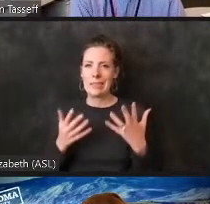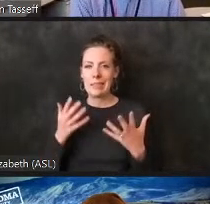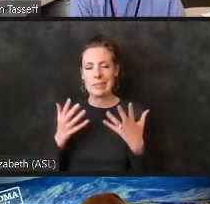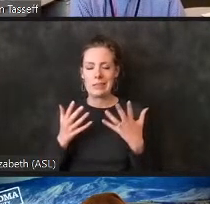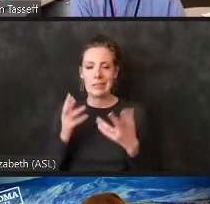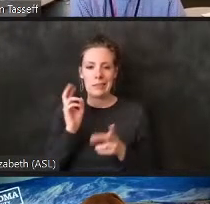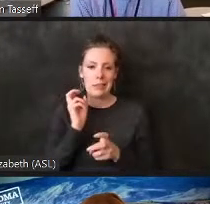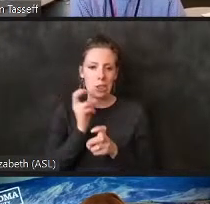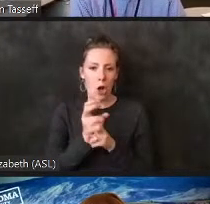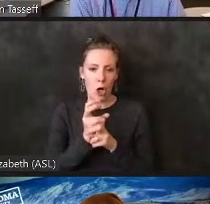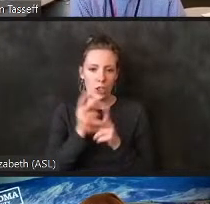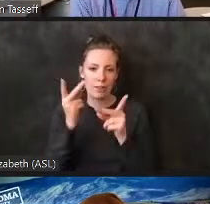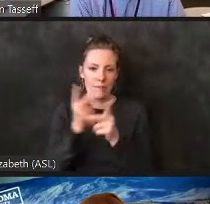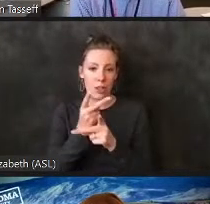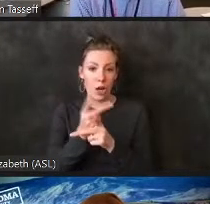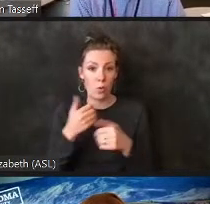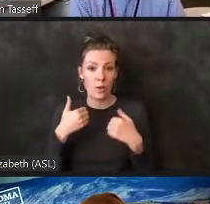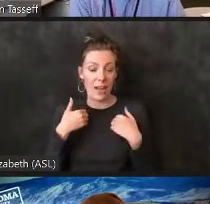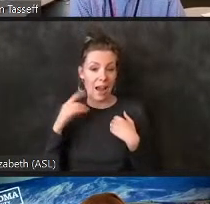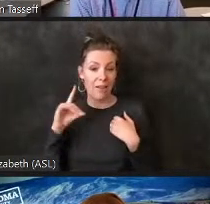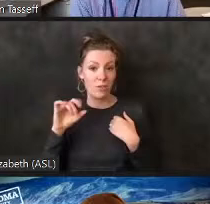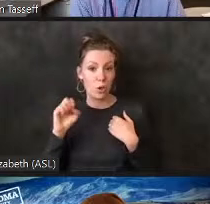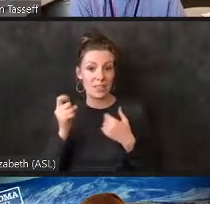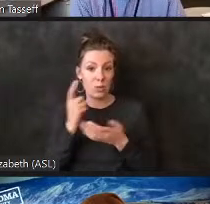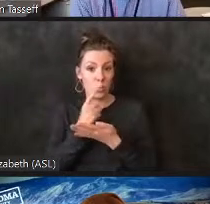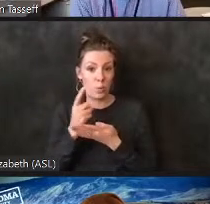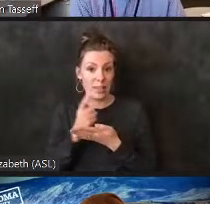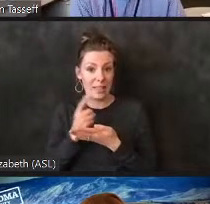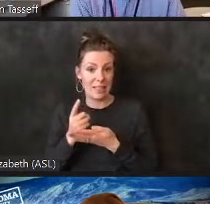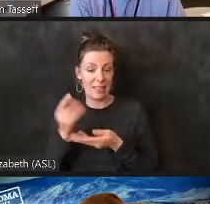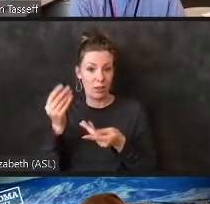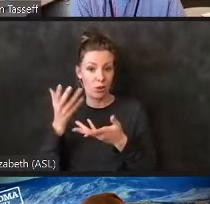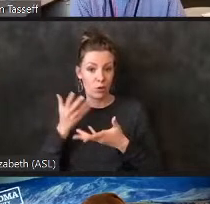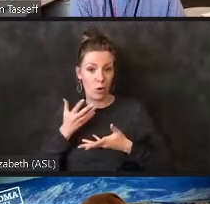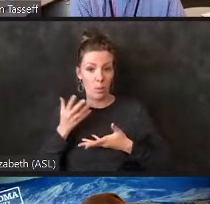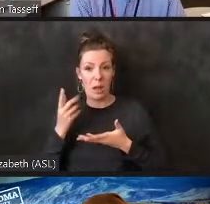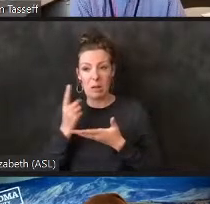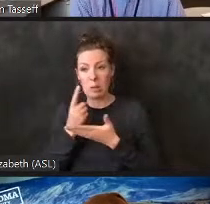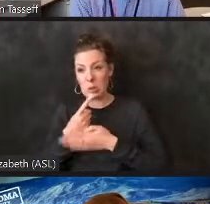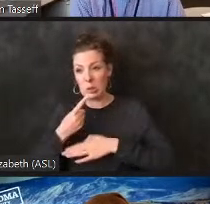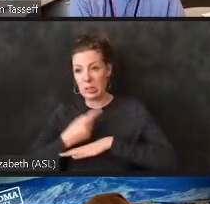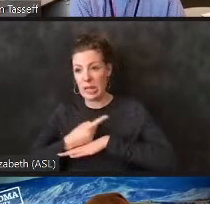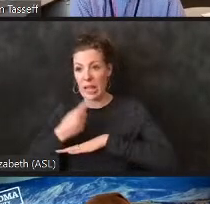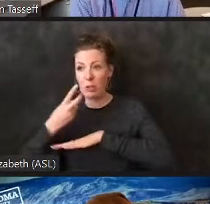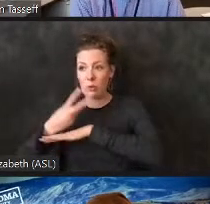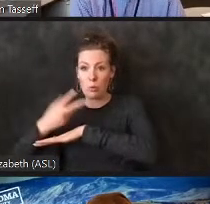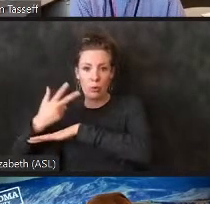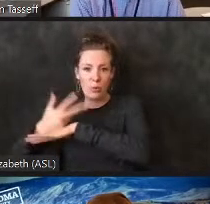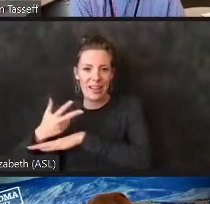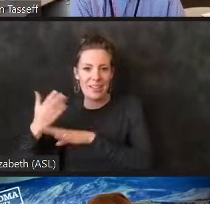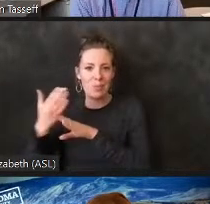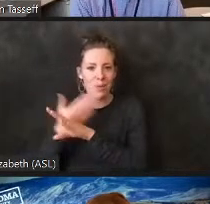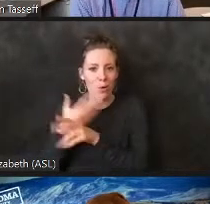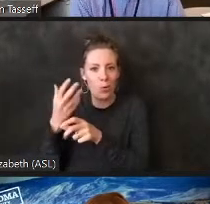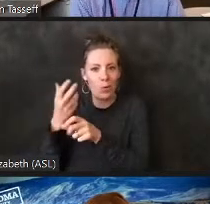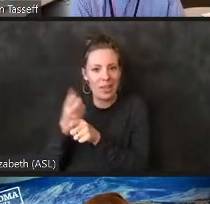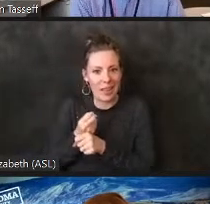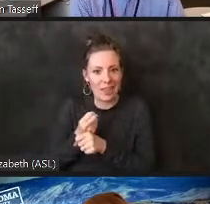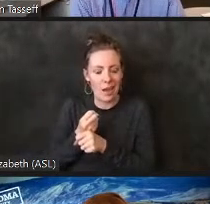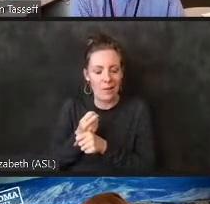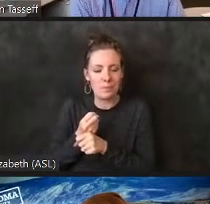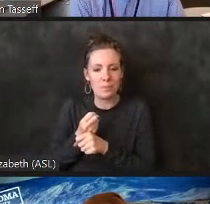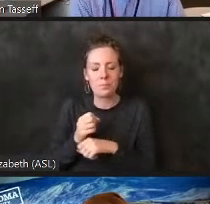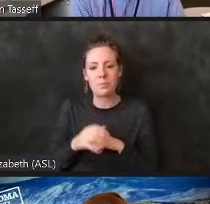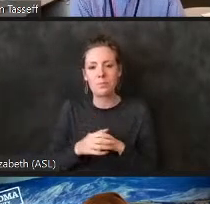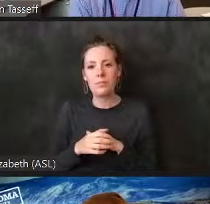ese es un blanco que se mueve porque nos están informando de ciertas dosis que nos están dando antes